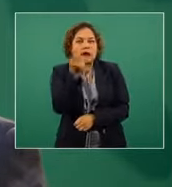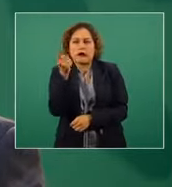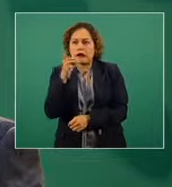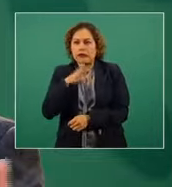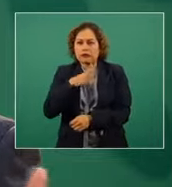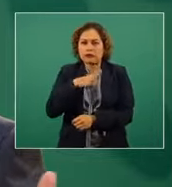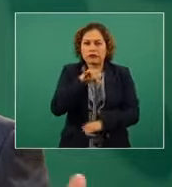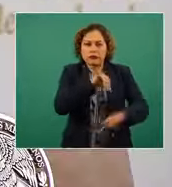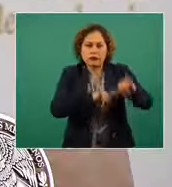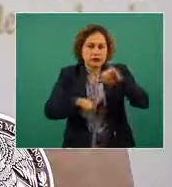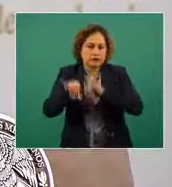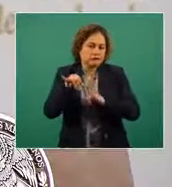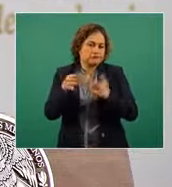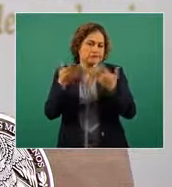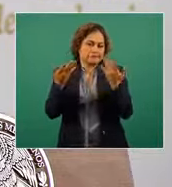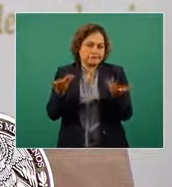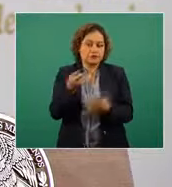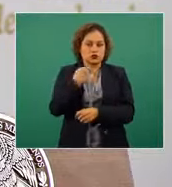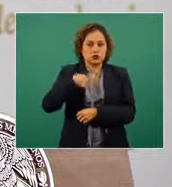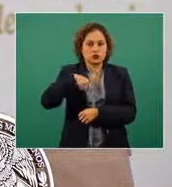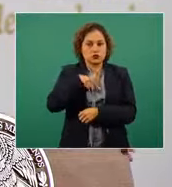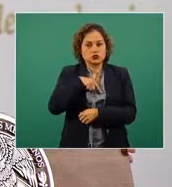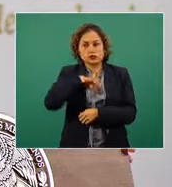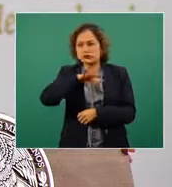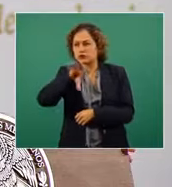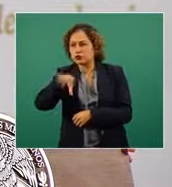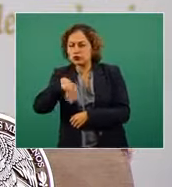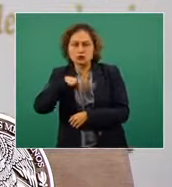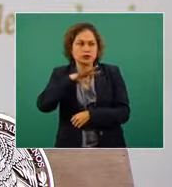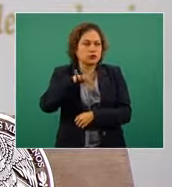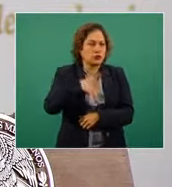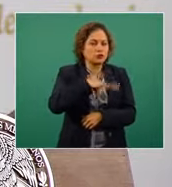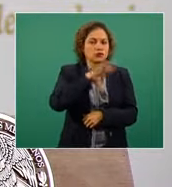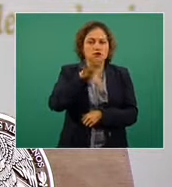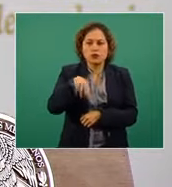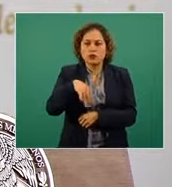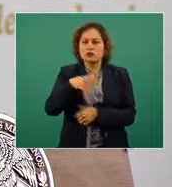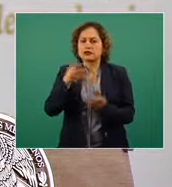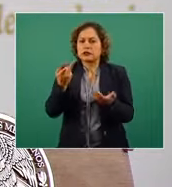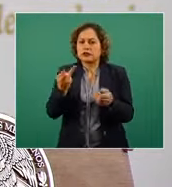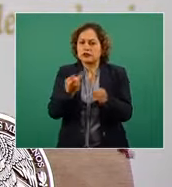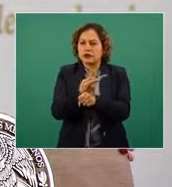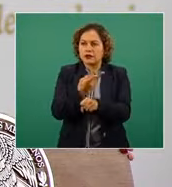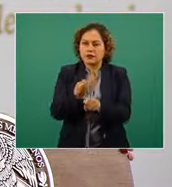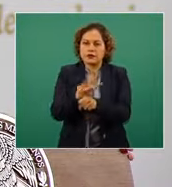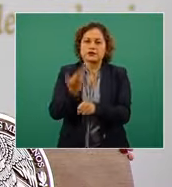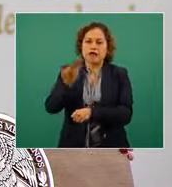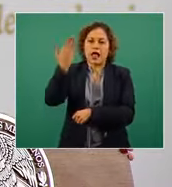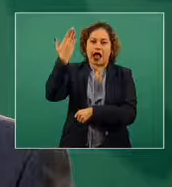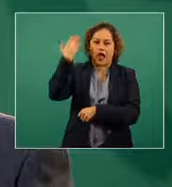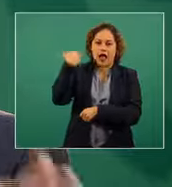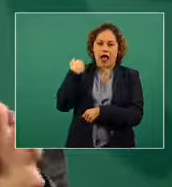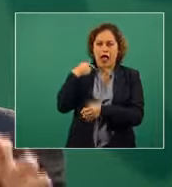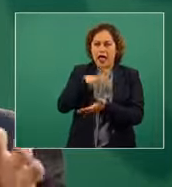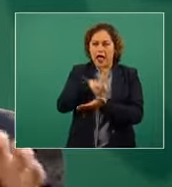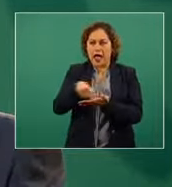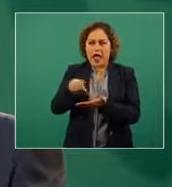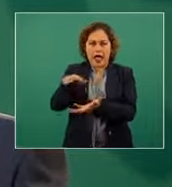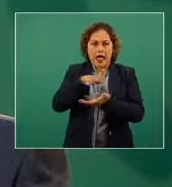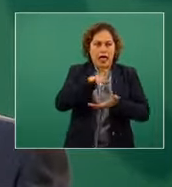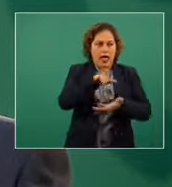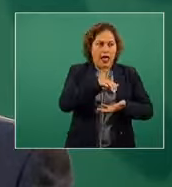Entonces, hemos estado buscando distintas alternativas a la que originalmente abastecía a México y que también